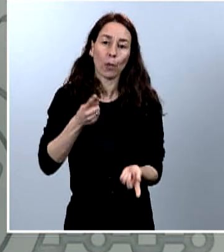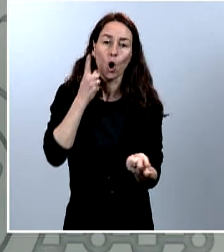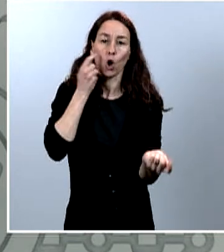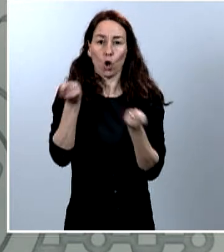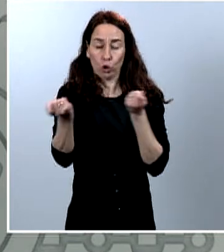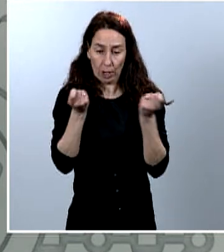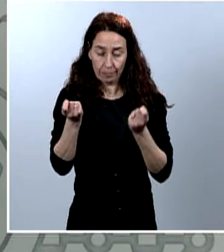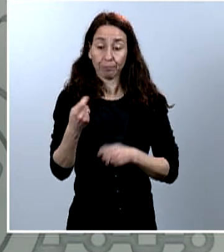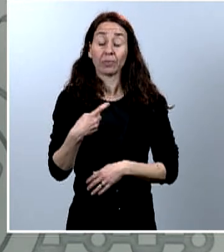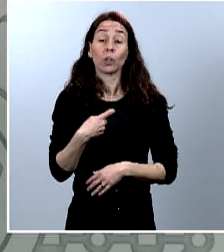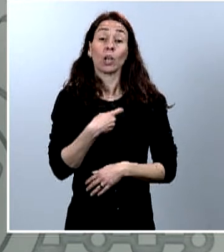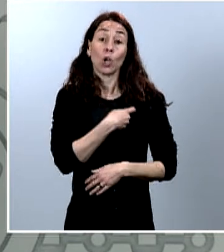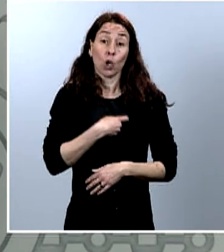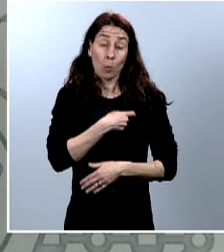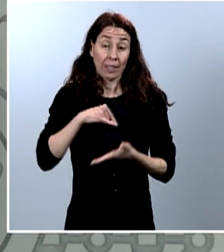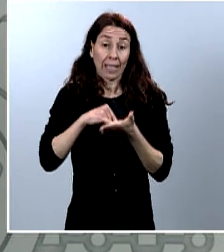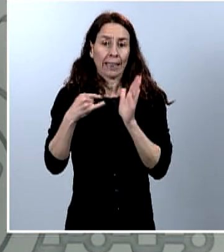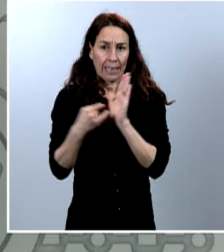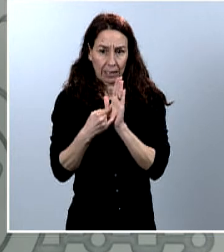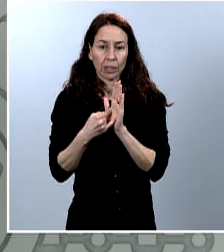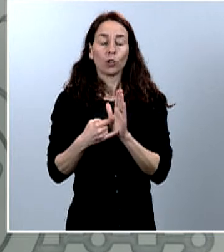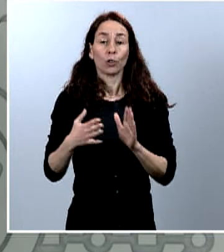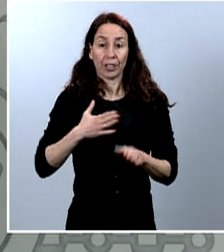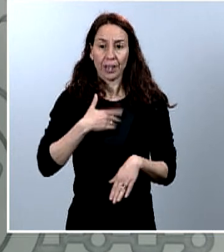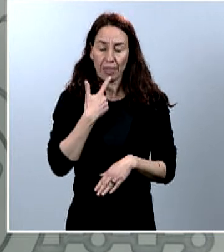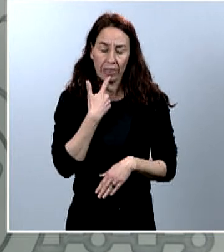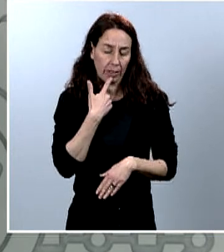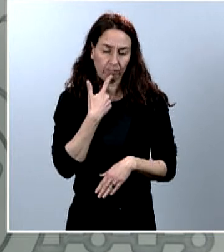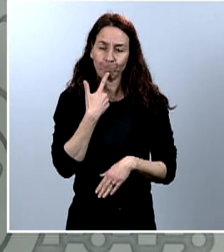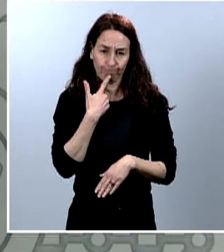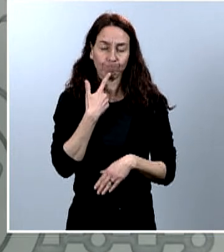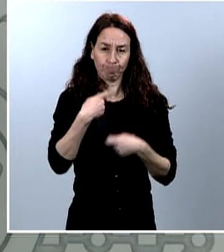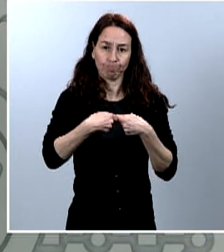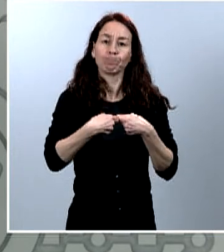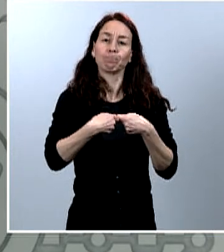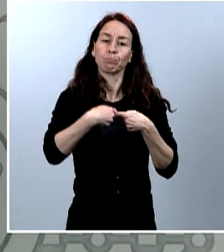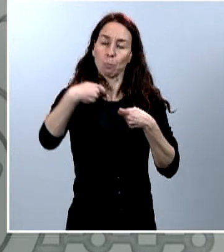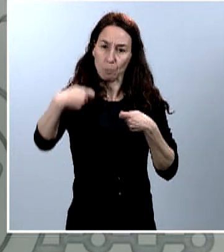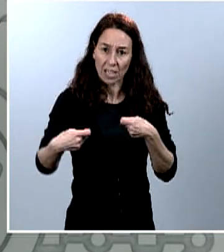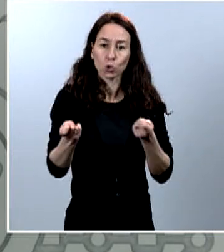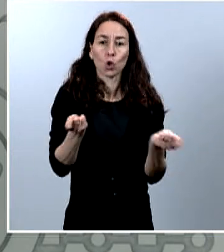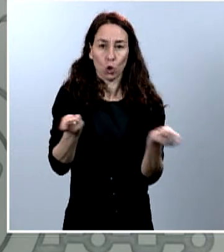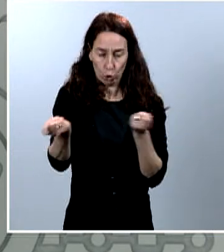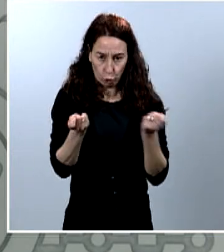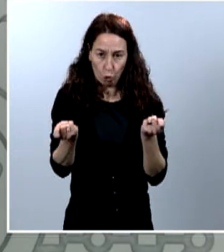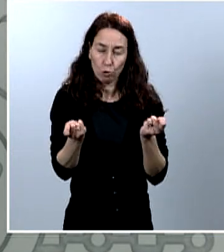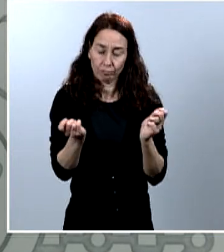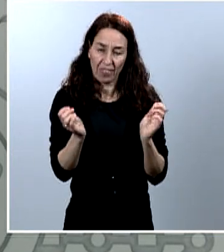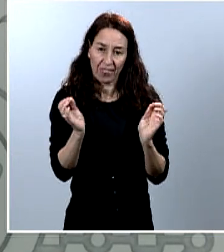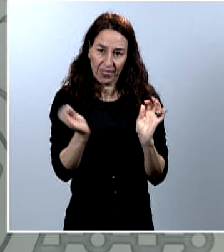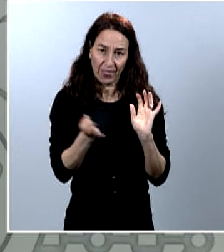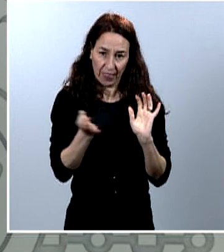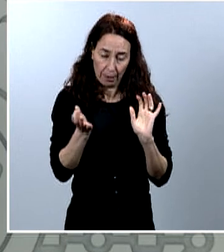Técnico entiende que se tienen que prorrogar las medidas de control. Sí que entiende también que se pueden ir